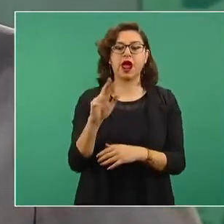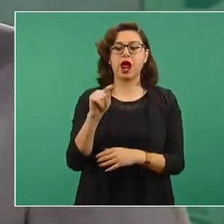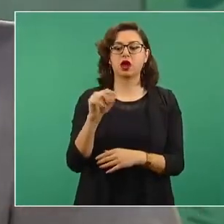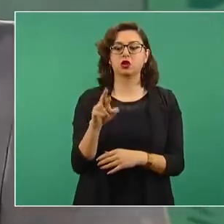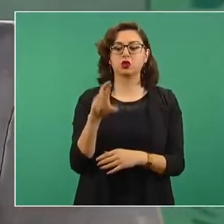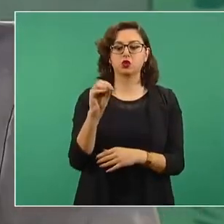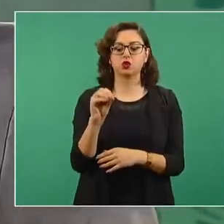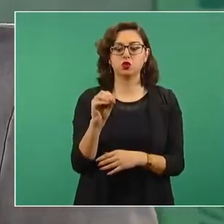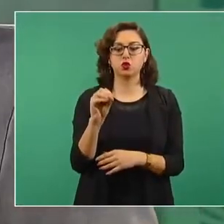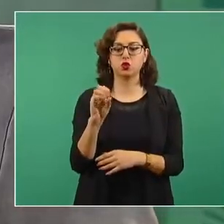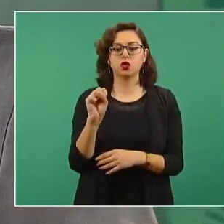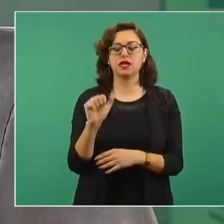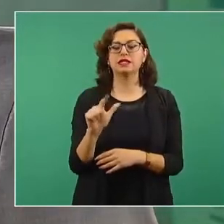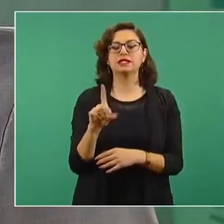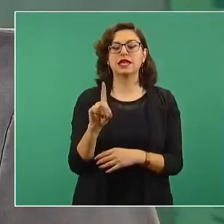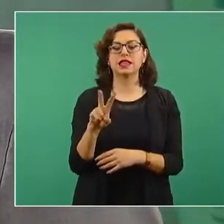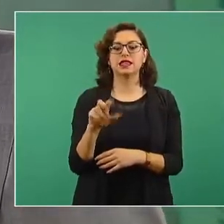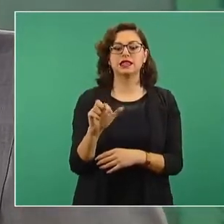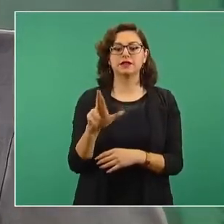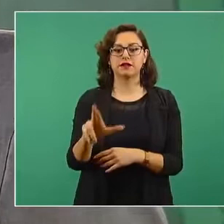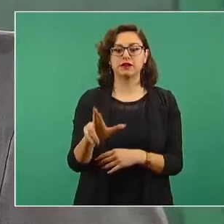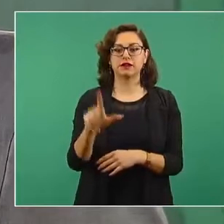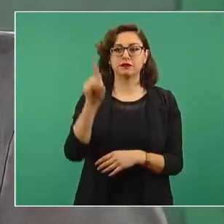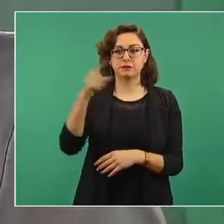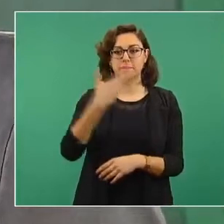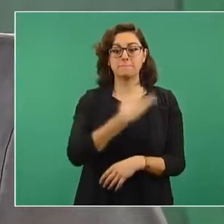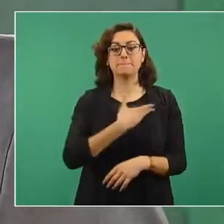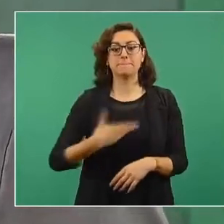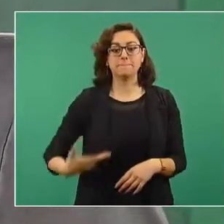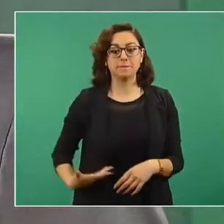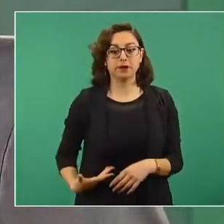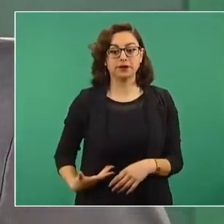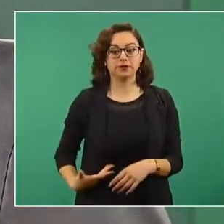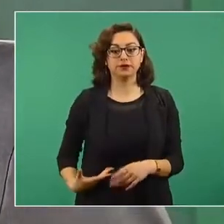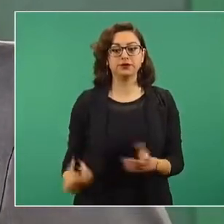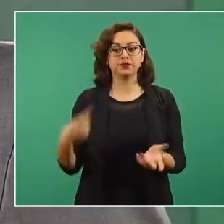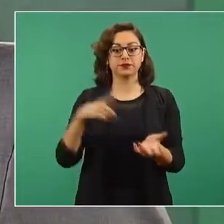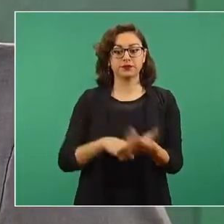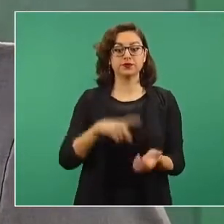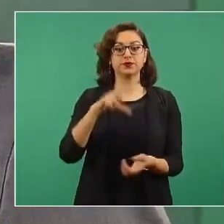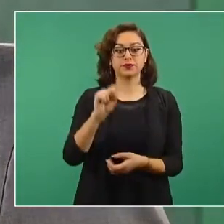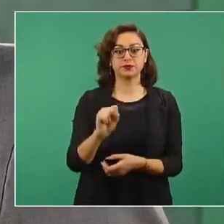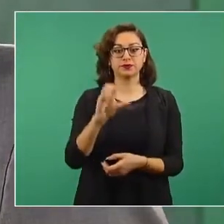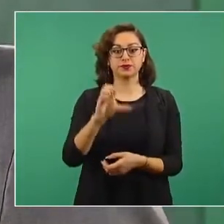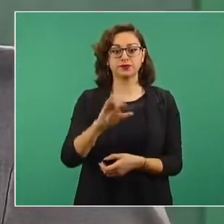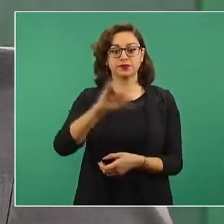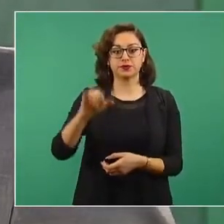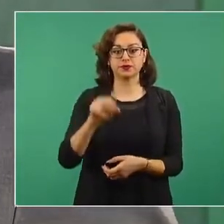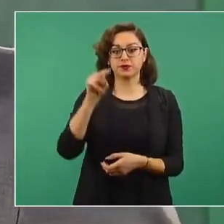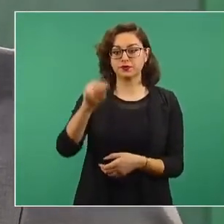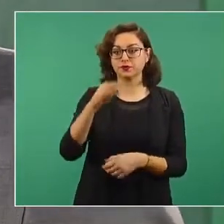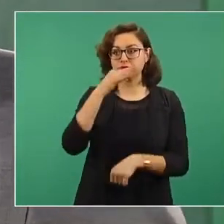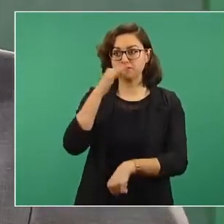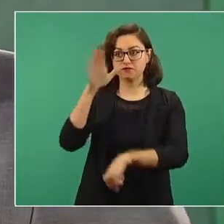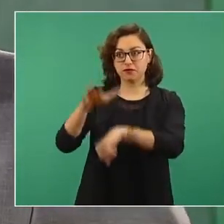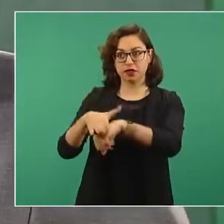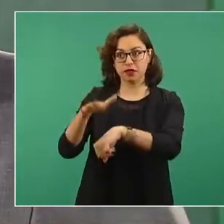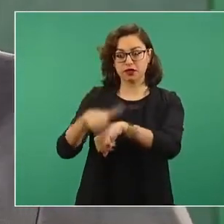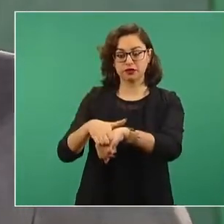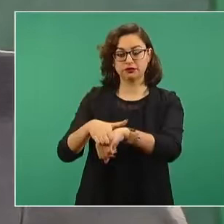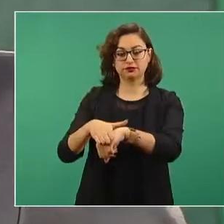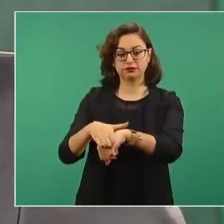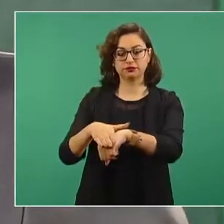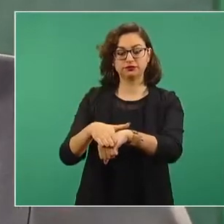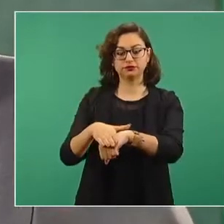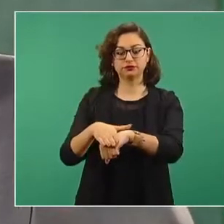Lelo de la Rea, que es el presidente de la Suprema Corte de Justicia de la Nación y